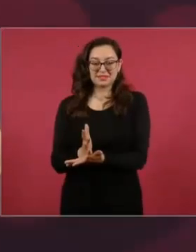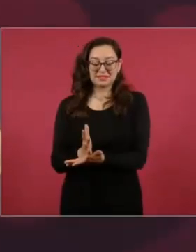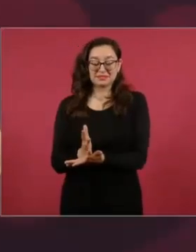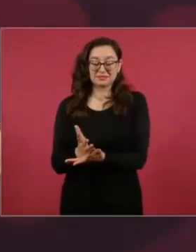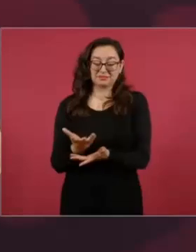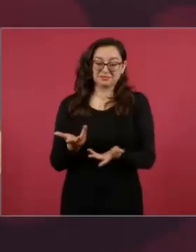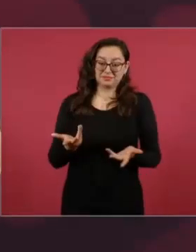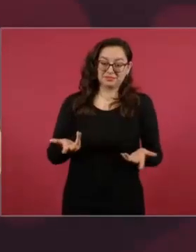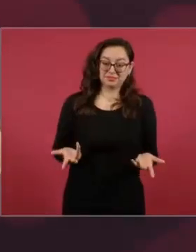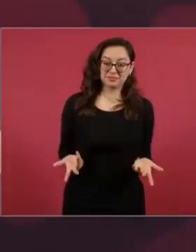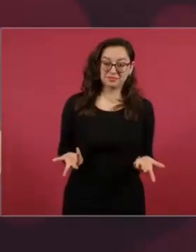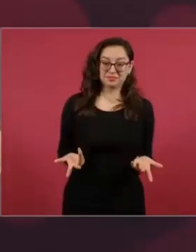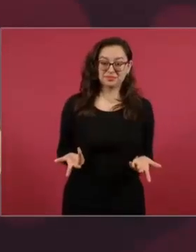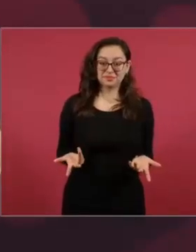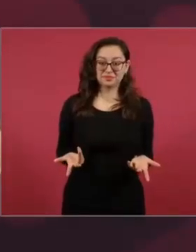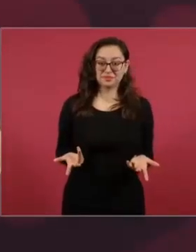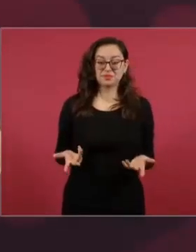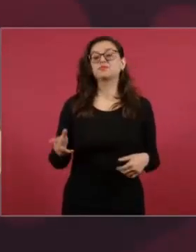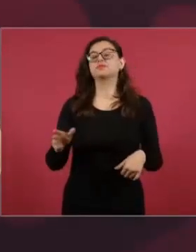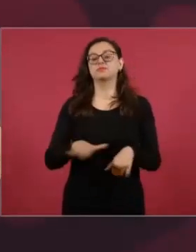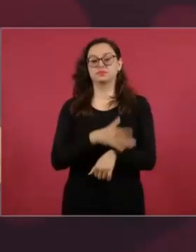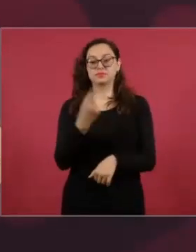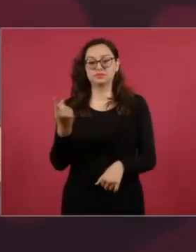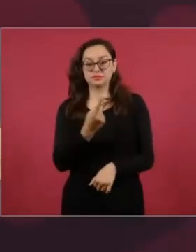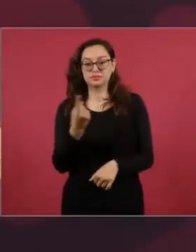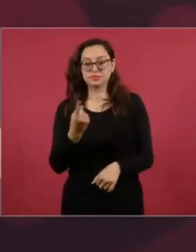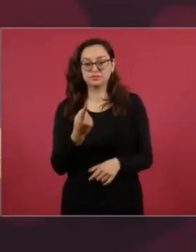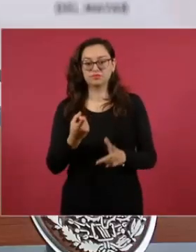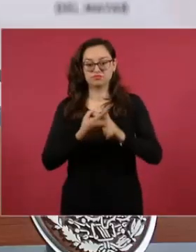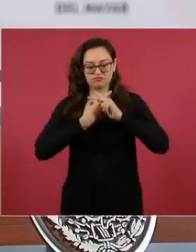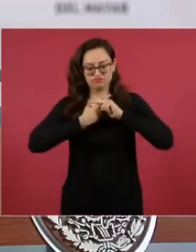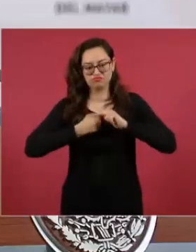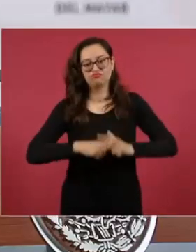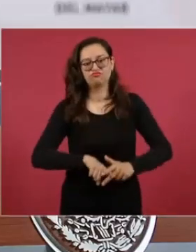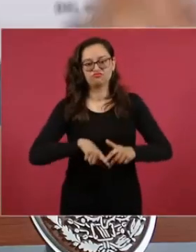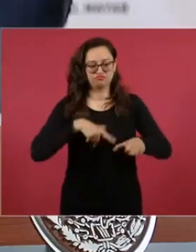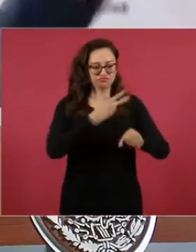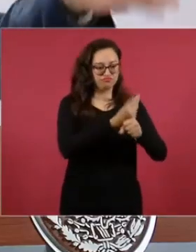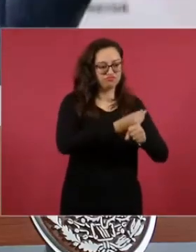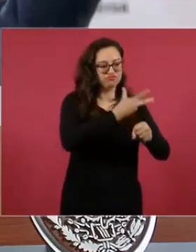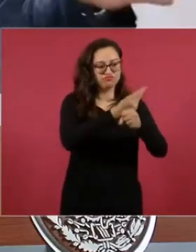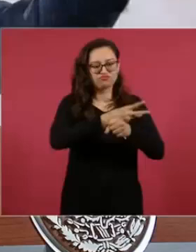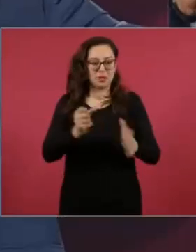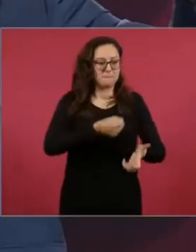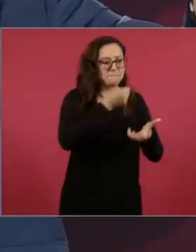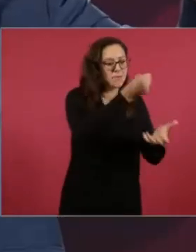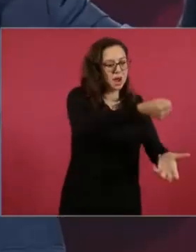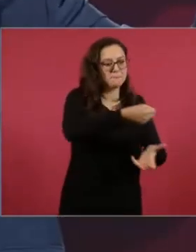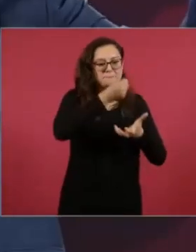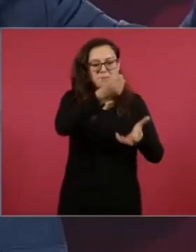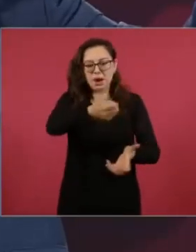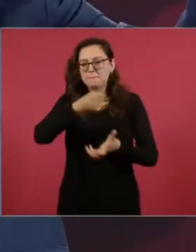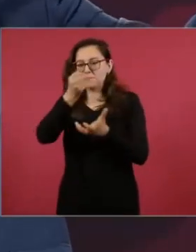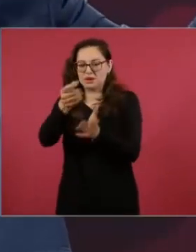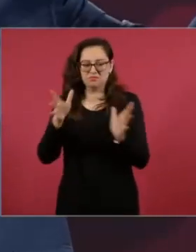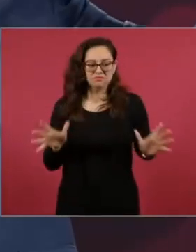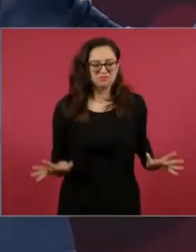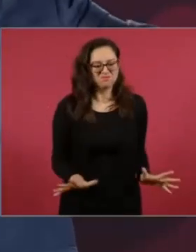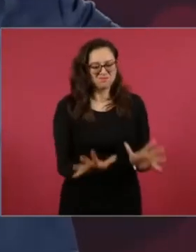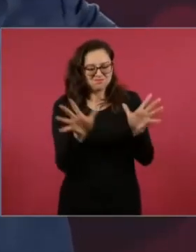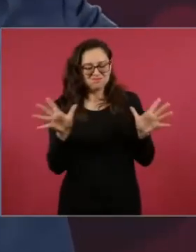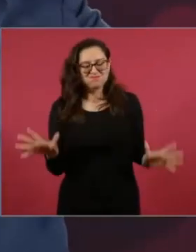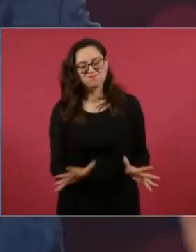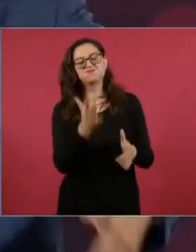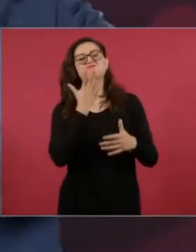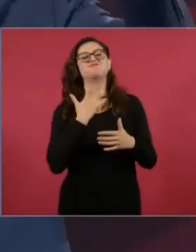Porque desde que llegamos, rehabilitamos las 6 refinerías. No hemos dejado de invertir en el mantenimiento de las 6